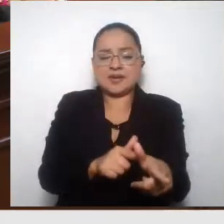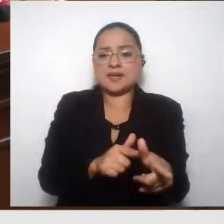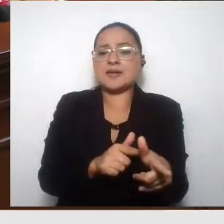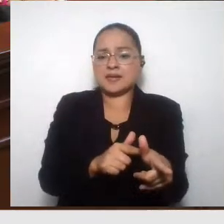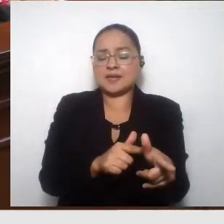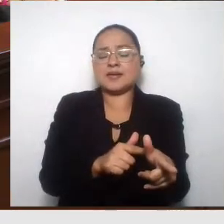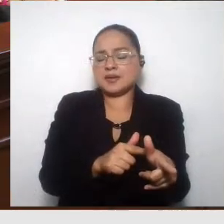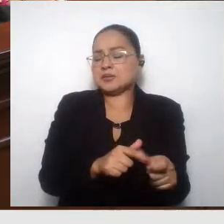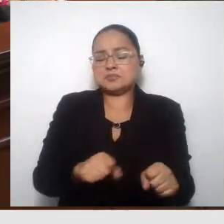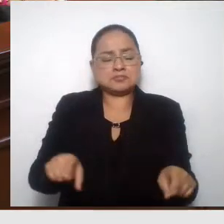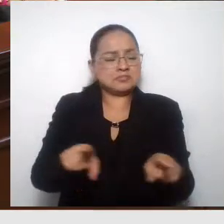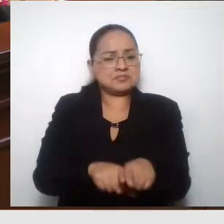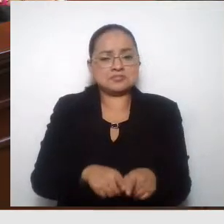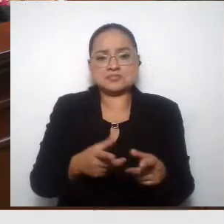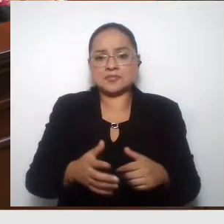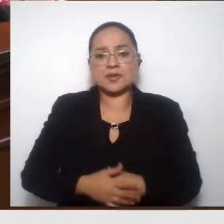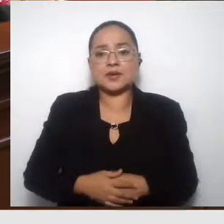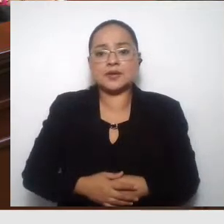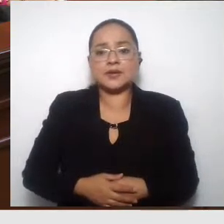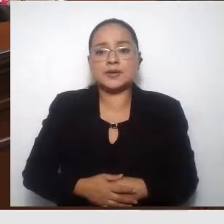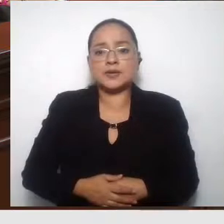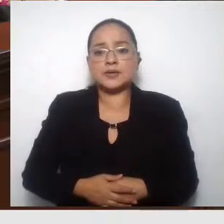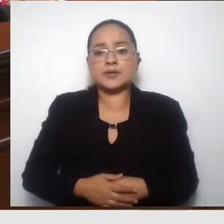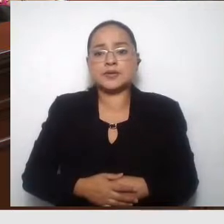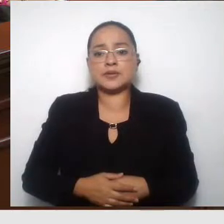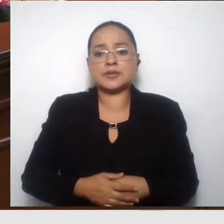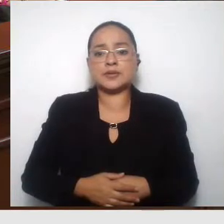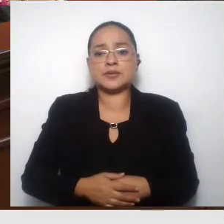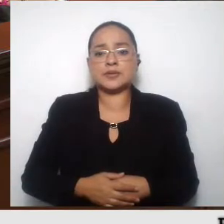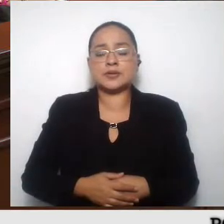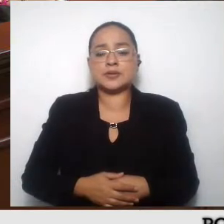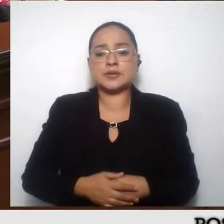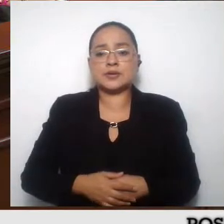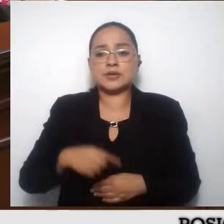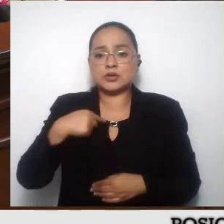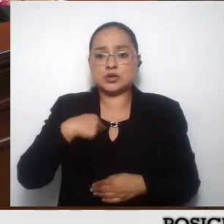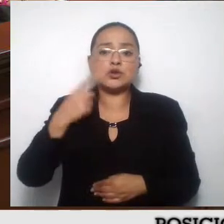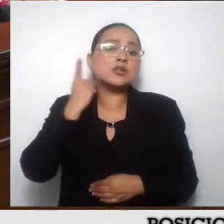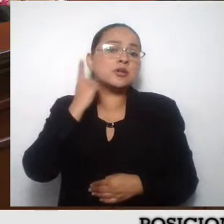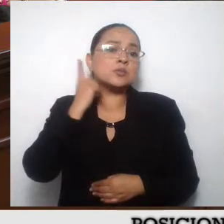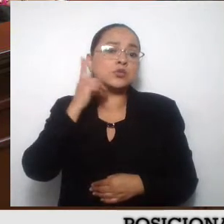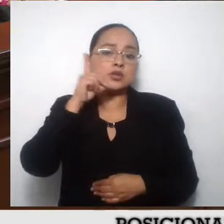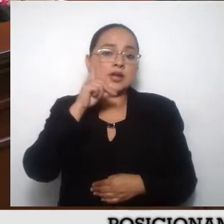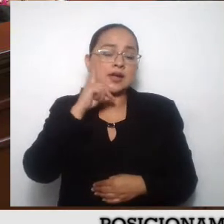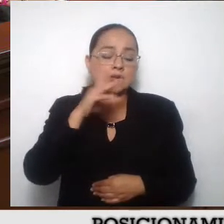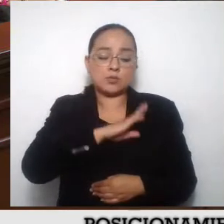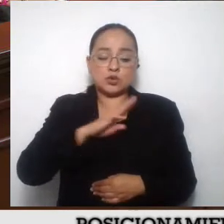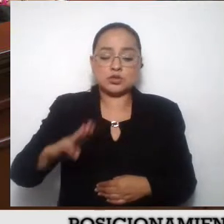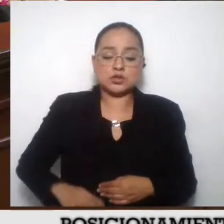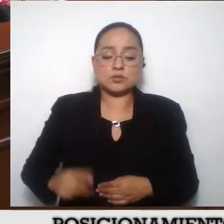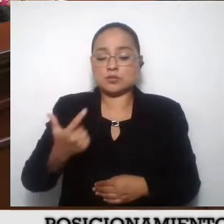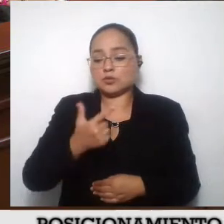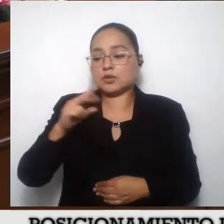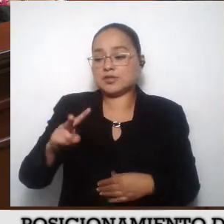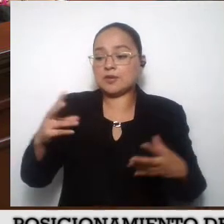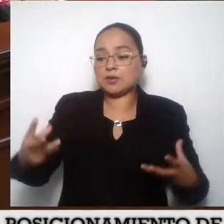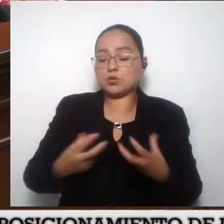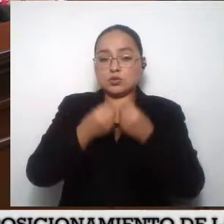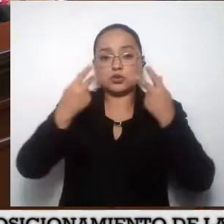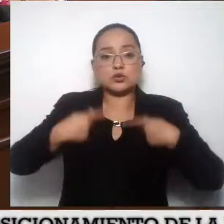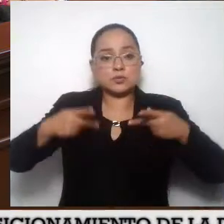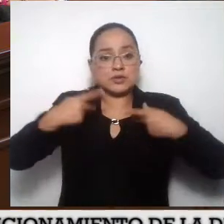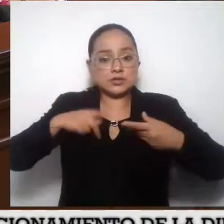ley. Como diputada del municipio de Guasave, me he reunido con diferentes líderes de organismos como